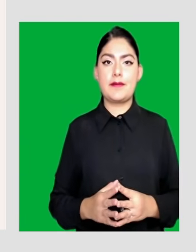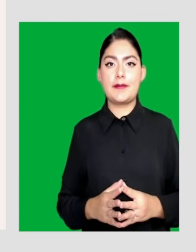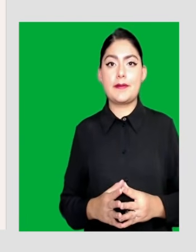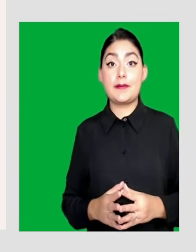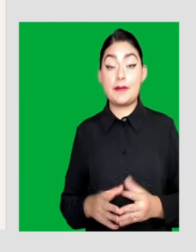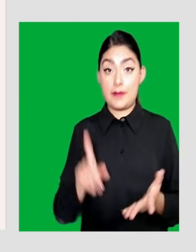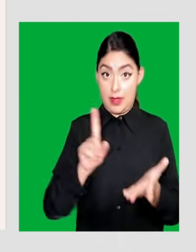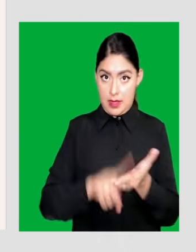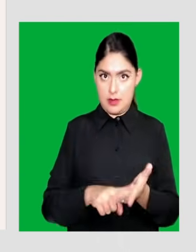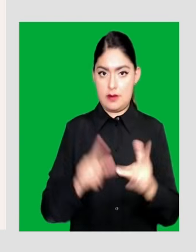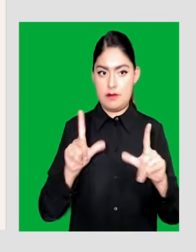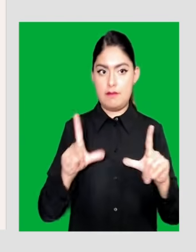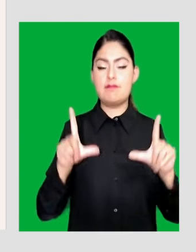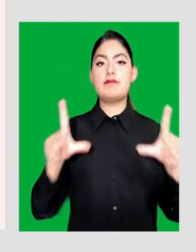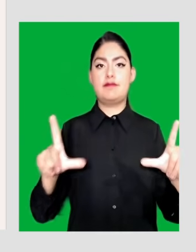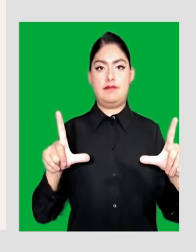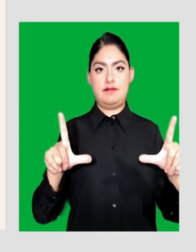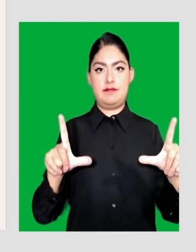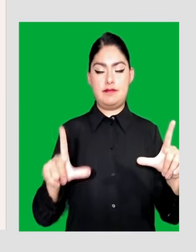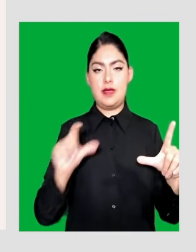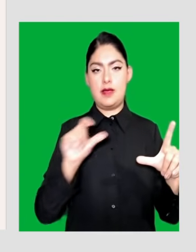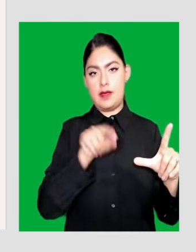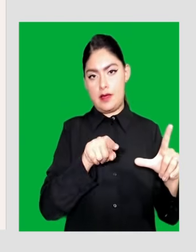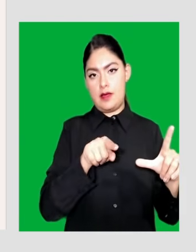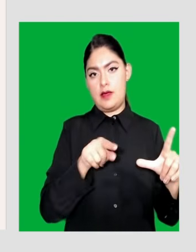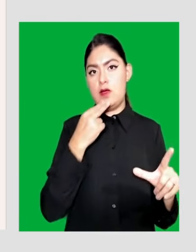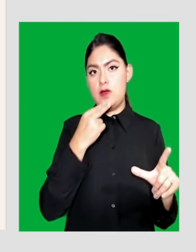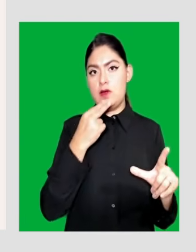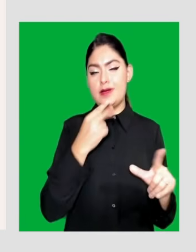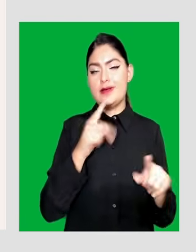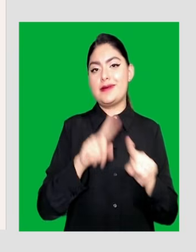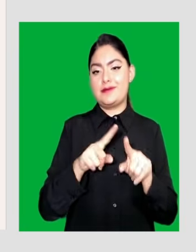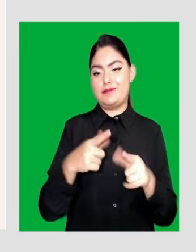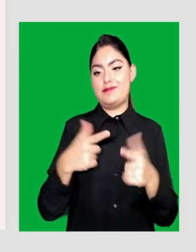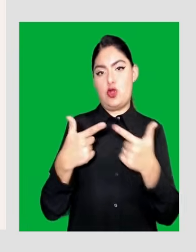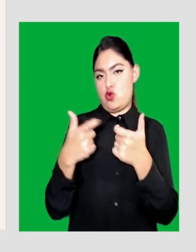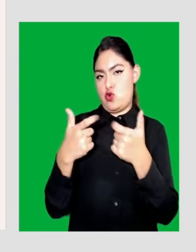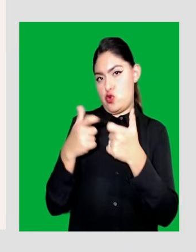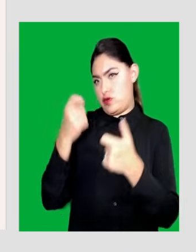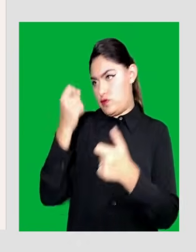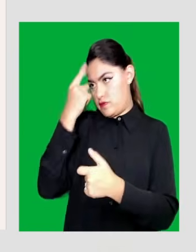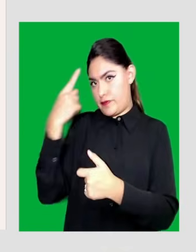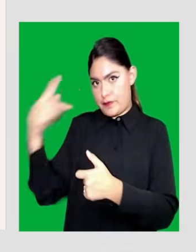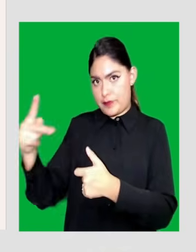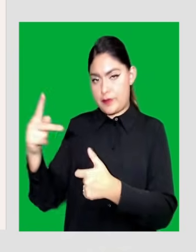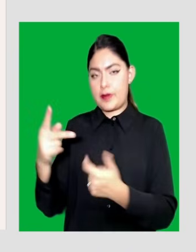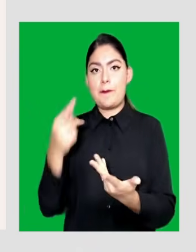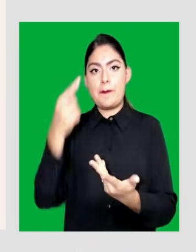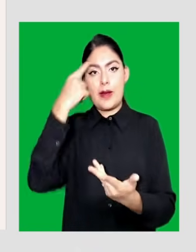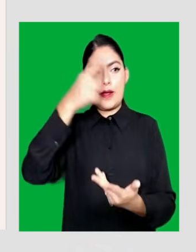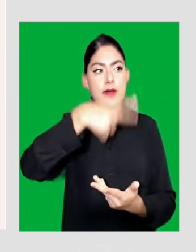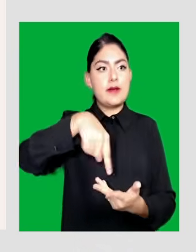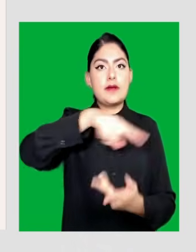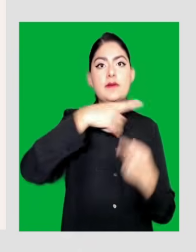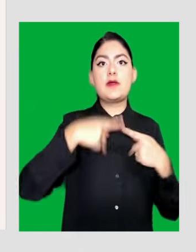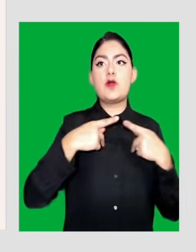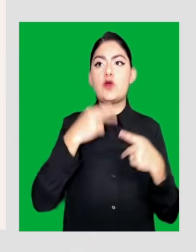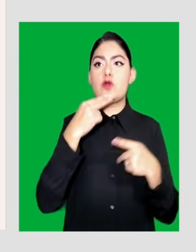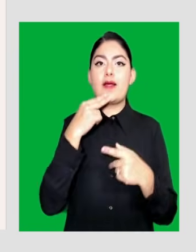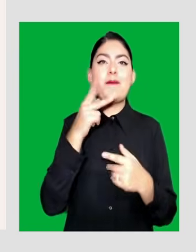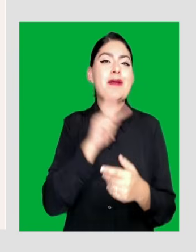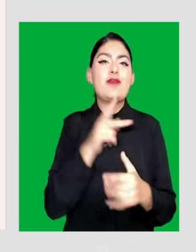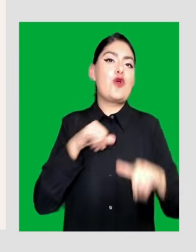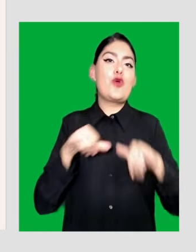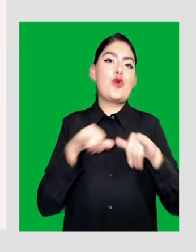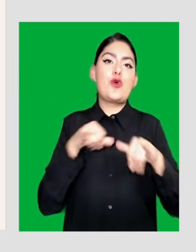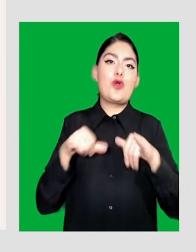Recuerda que puedes pausar el video de ser necesario e ir al ritmo que mejor te convenga. También puedes regresarlo si es que te